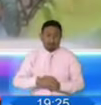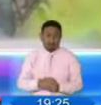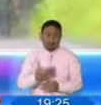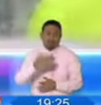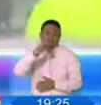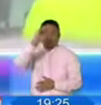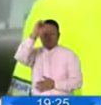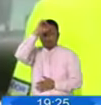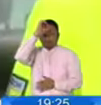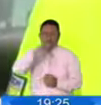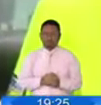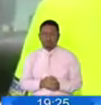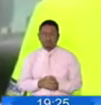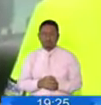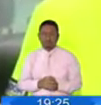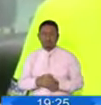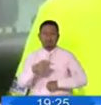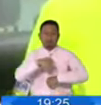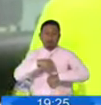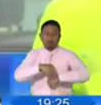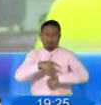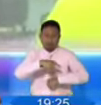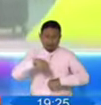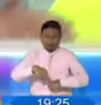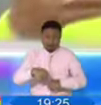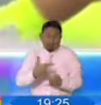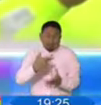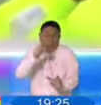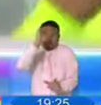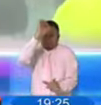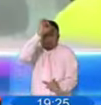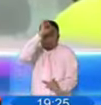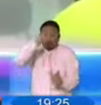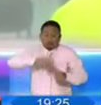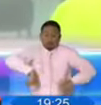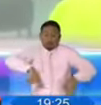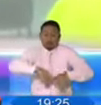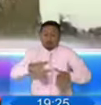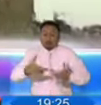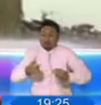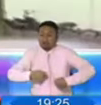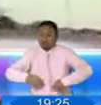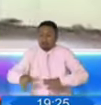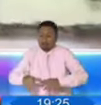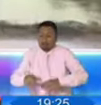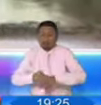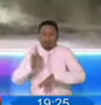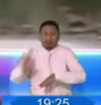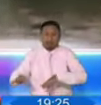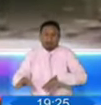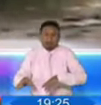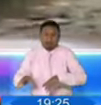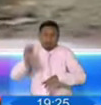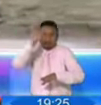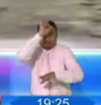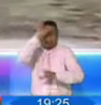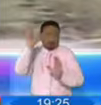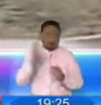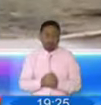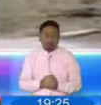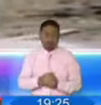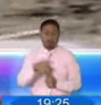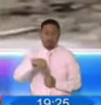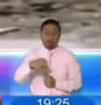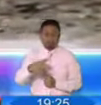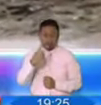sabe. No sabemos a la hora que se produjo este evento, dónde, en qué lugar les botaron, les abandonaron, porque aquí se